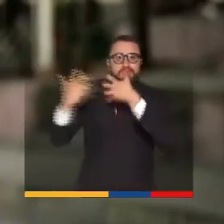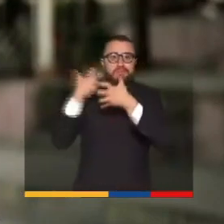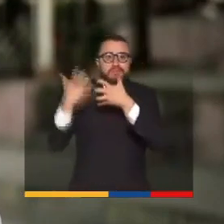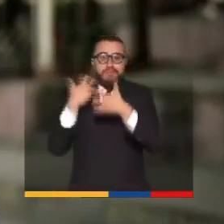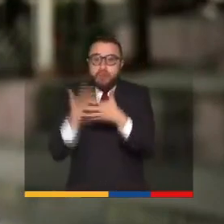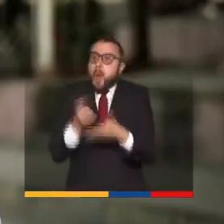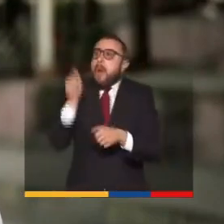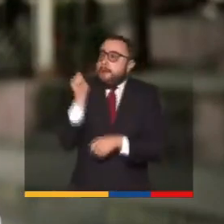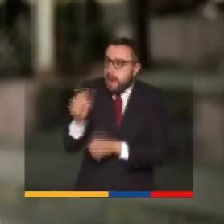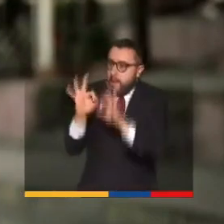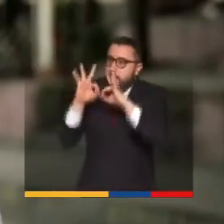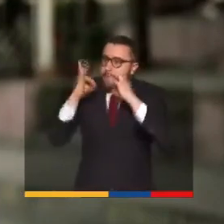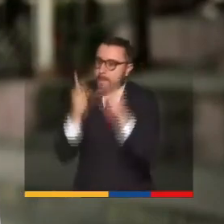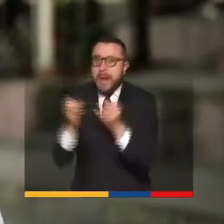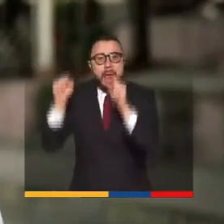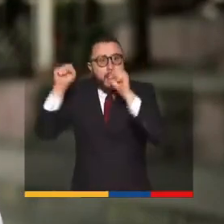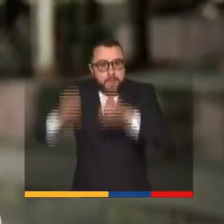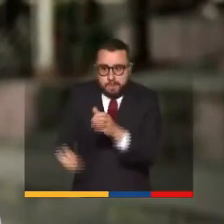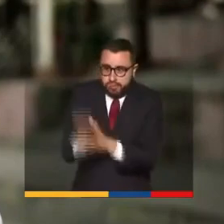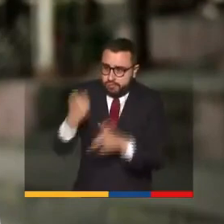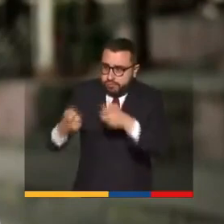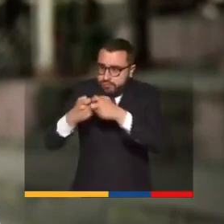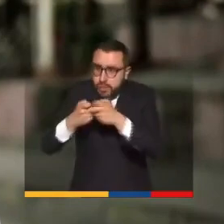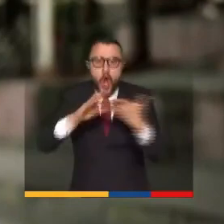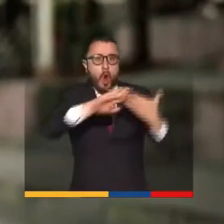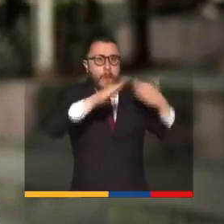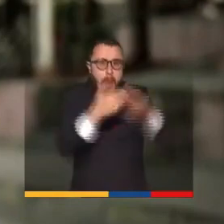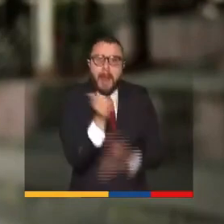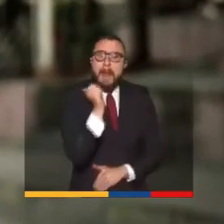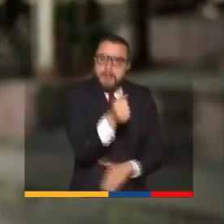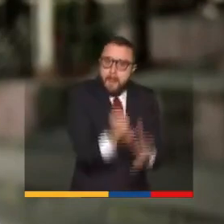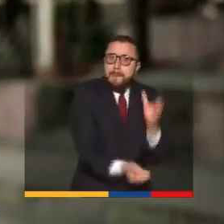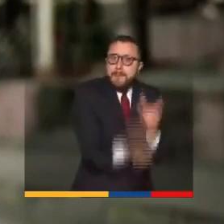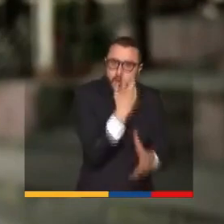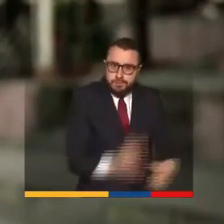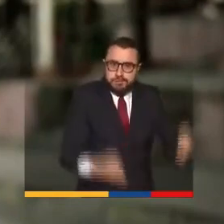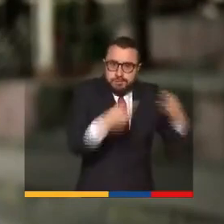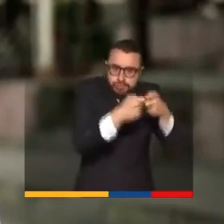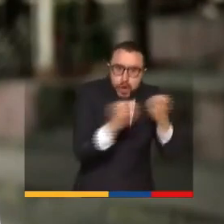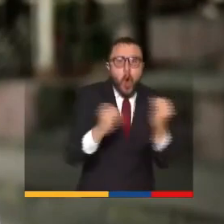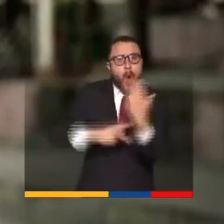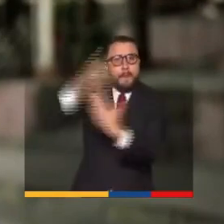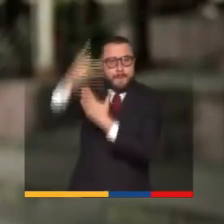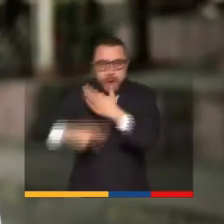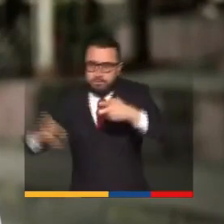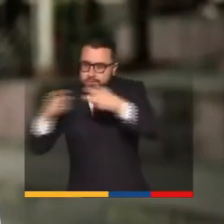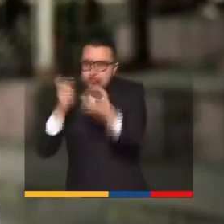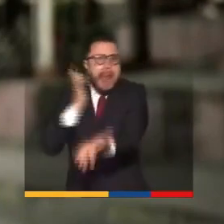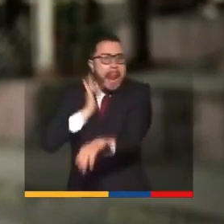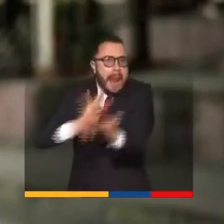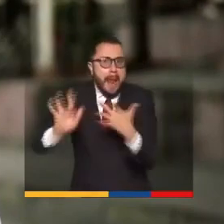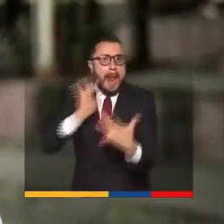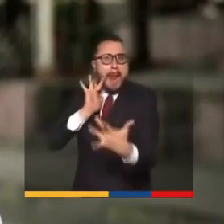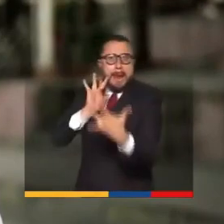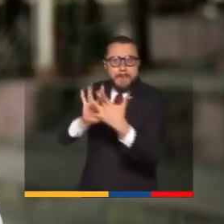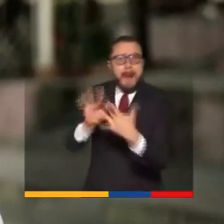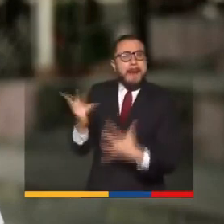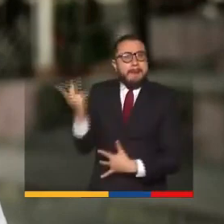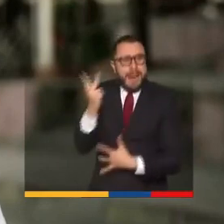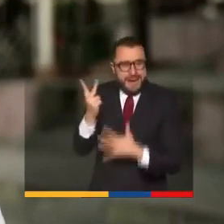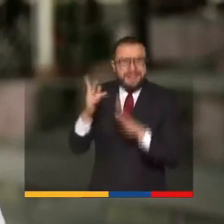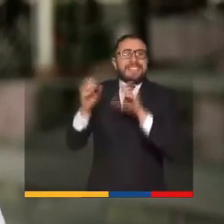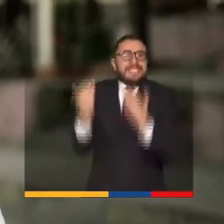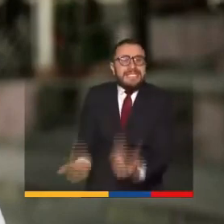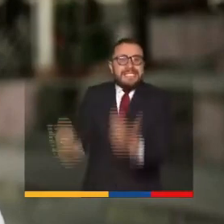autogeneración familiar, comunitario y en proyectos energéticos limpios y verdes que aprovechen